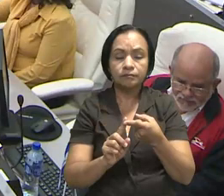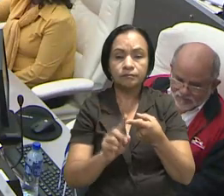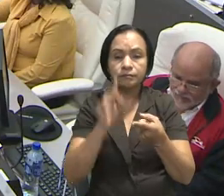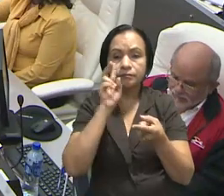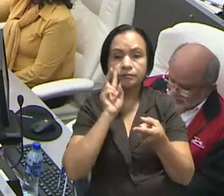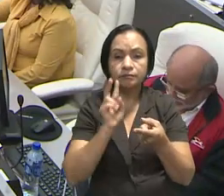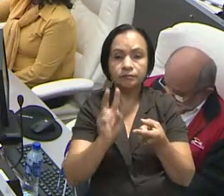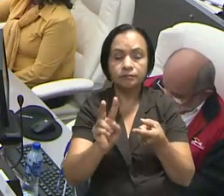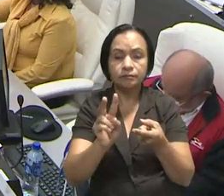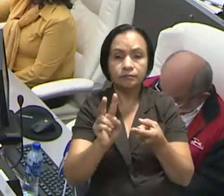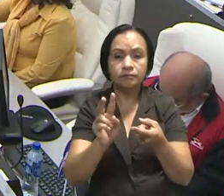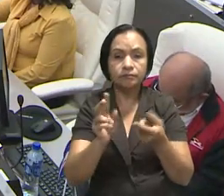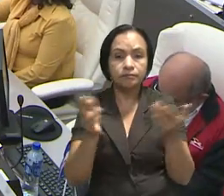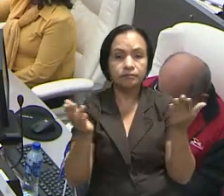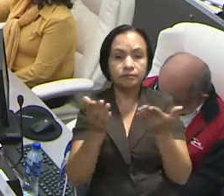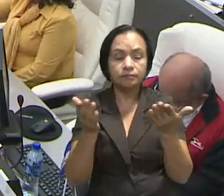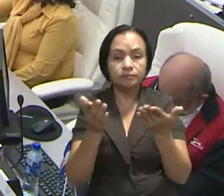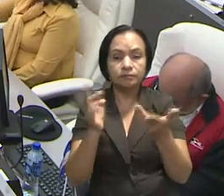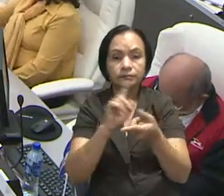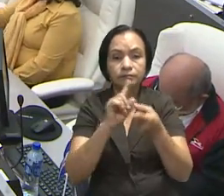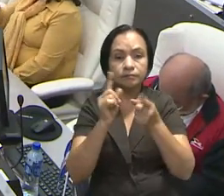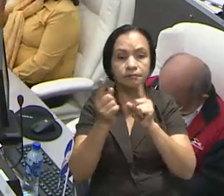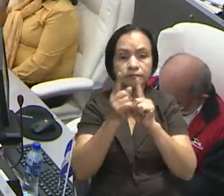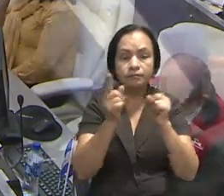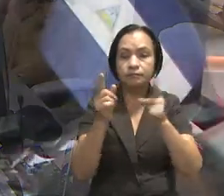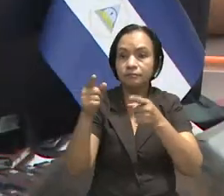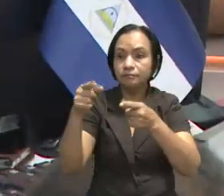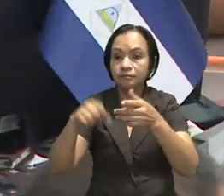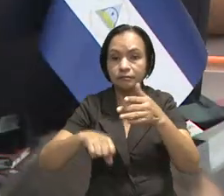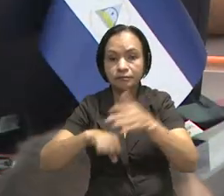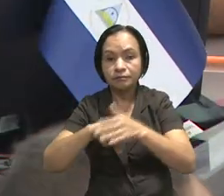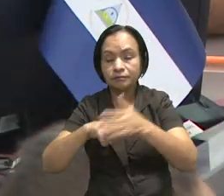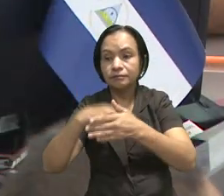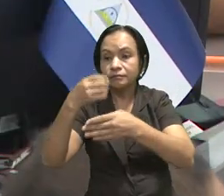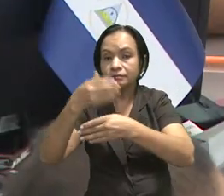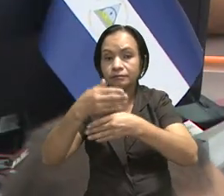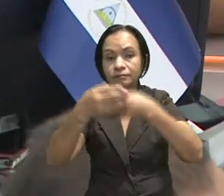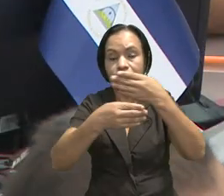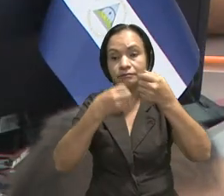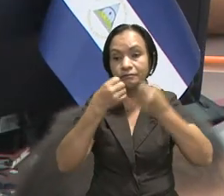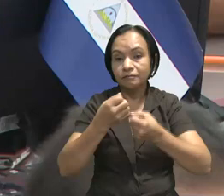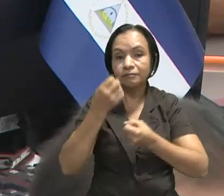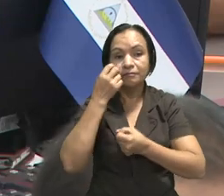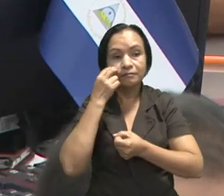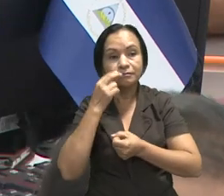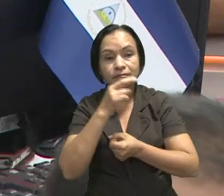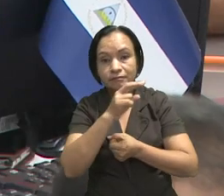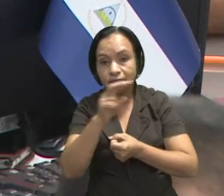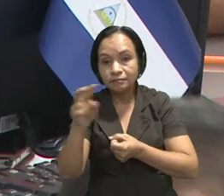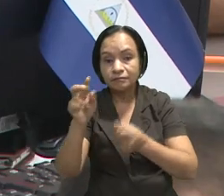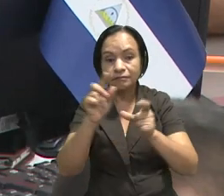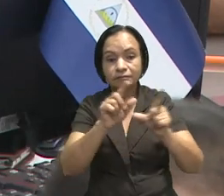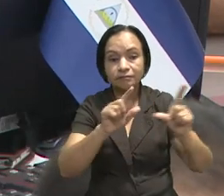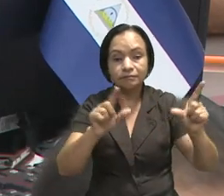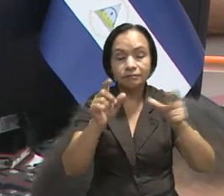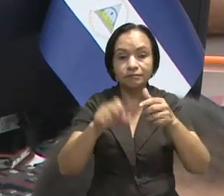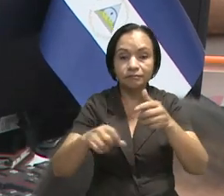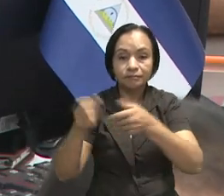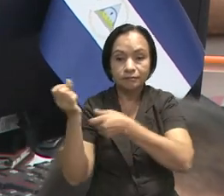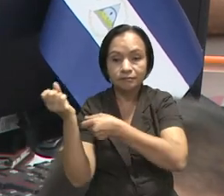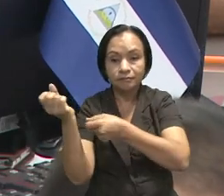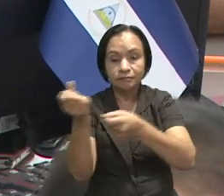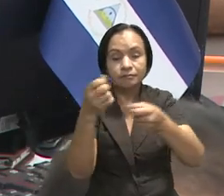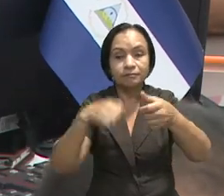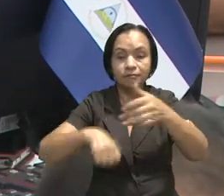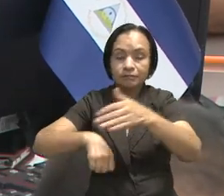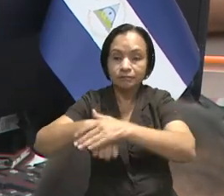Viendo las remodelaciones que se están haciendo tanto al área de béisbol como al área